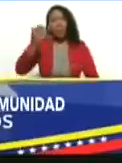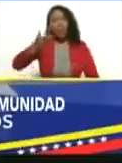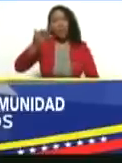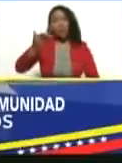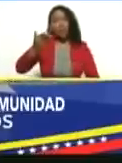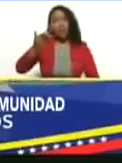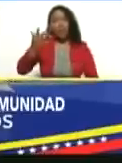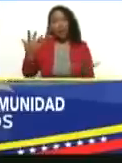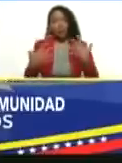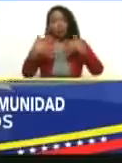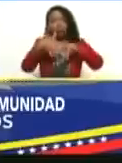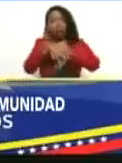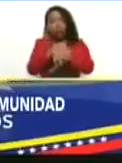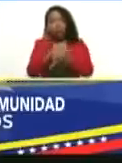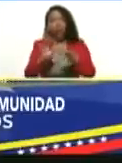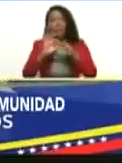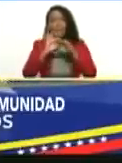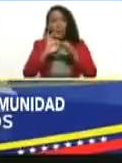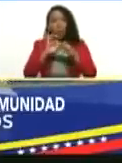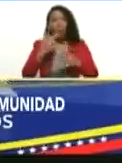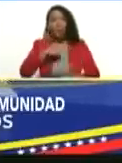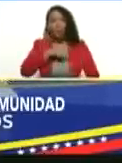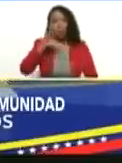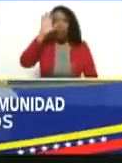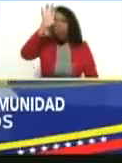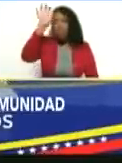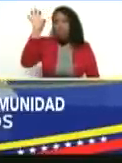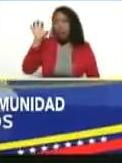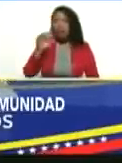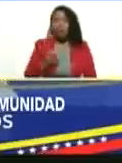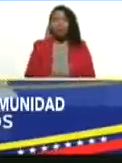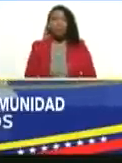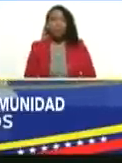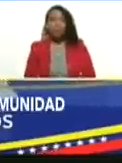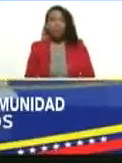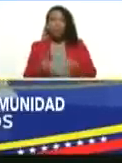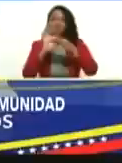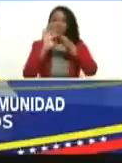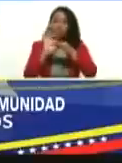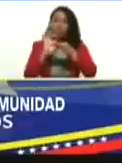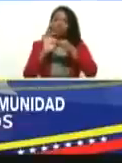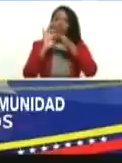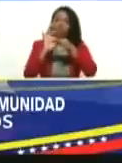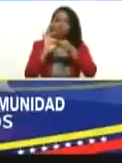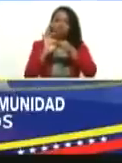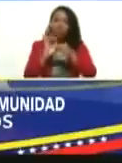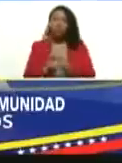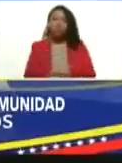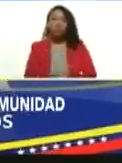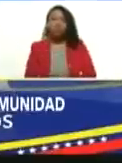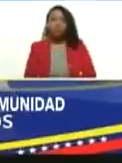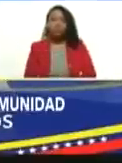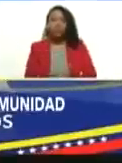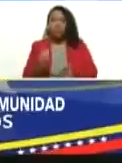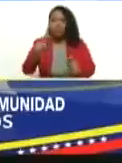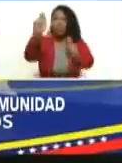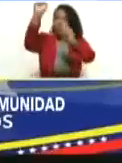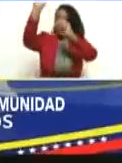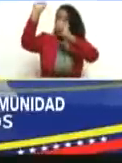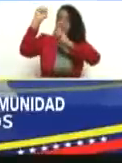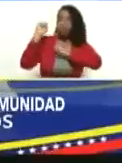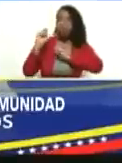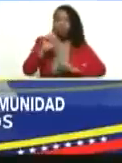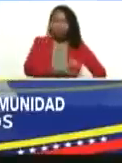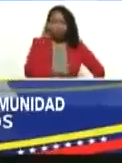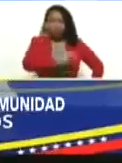construcción de la Unión de nuestros países la unión la unión legado de los Libertadores